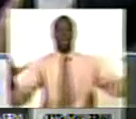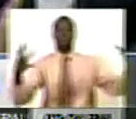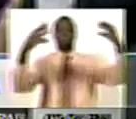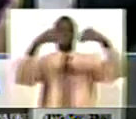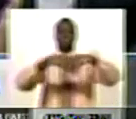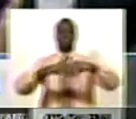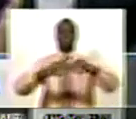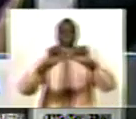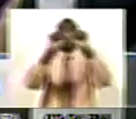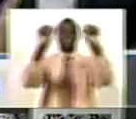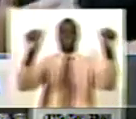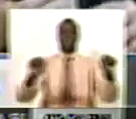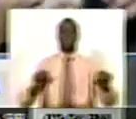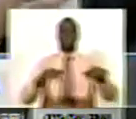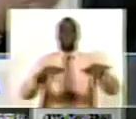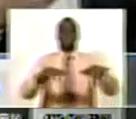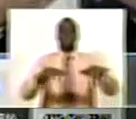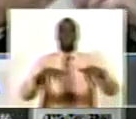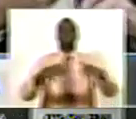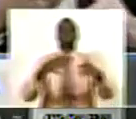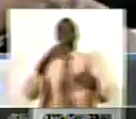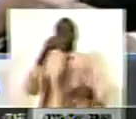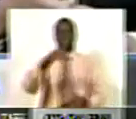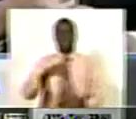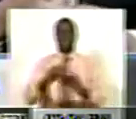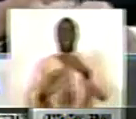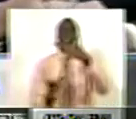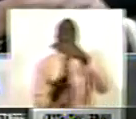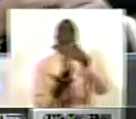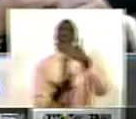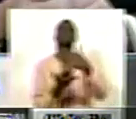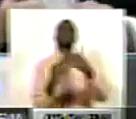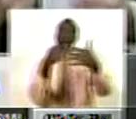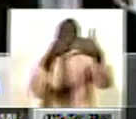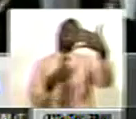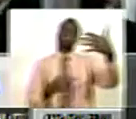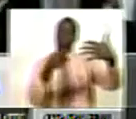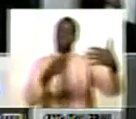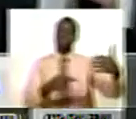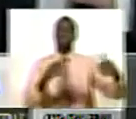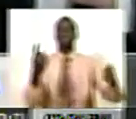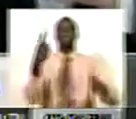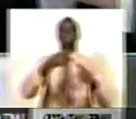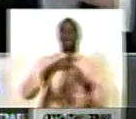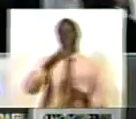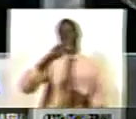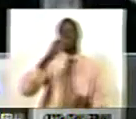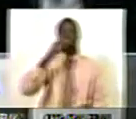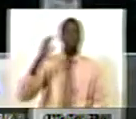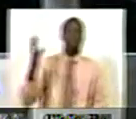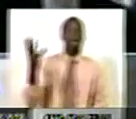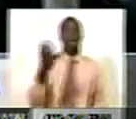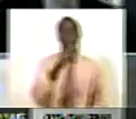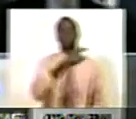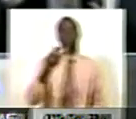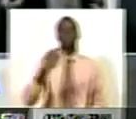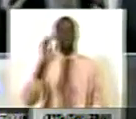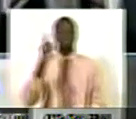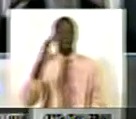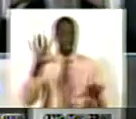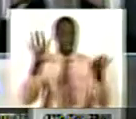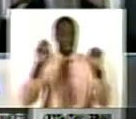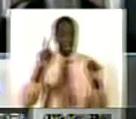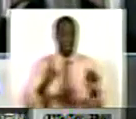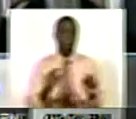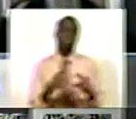bien el tema de las misiones sociales y que tenga un pueblo que comprenda, además, que es muy importante, porque el carné no solo